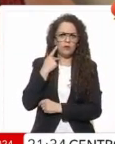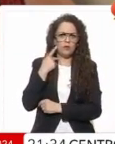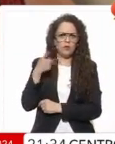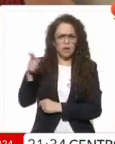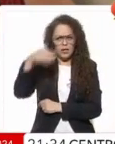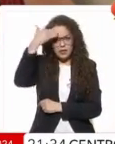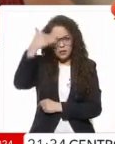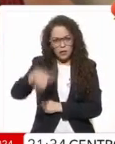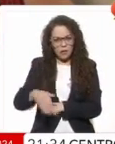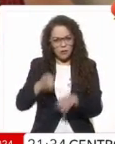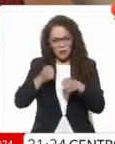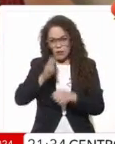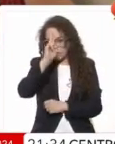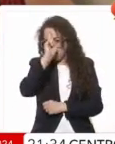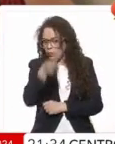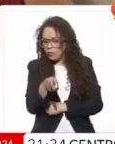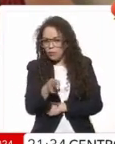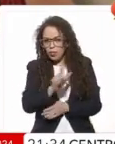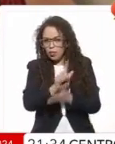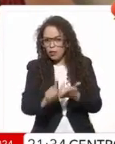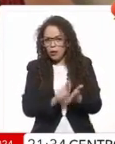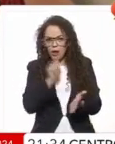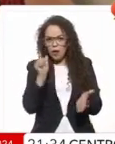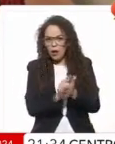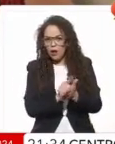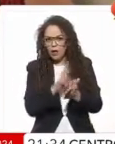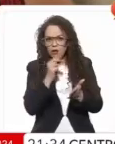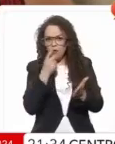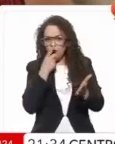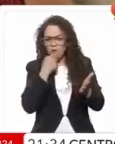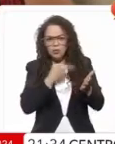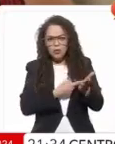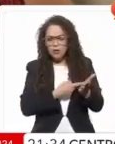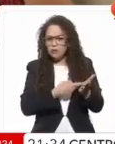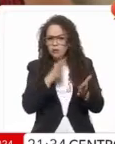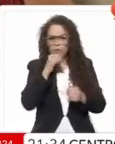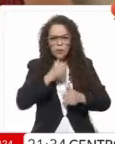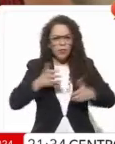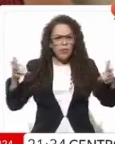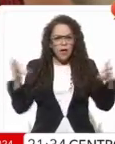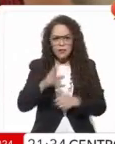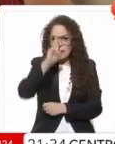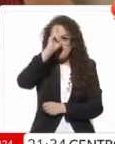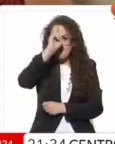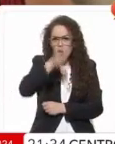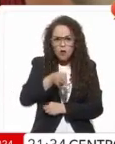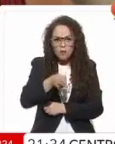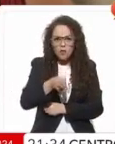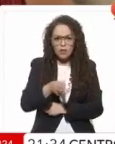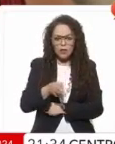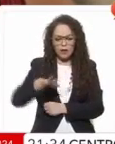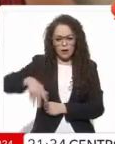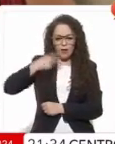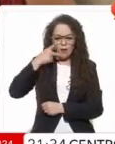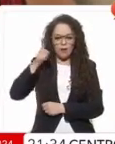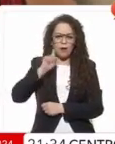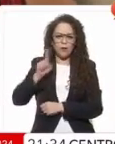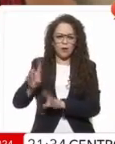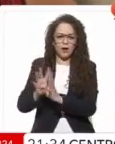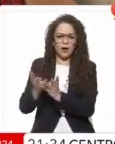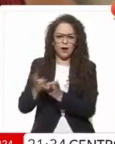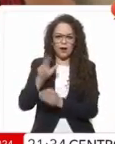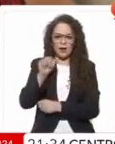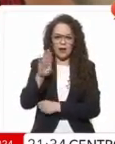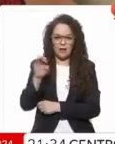expresamente está prohibido por la ley, tal como señaló la consejera Dania Rabel, que los partidos